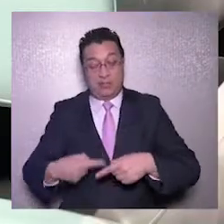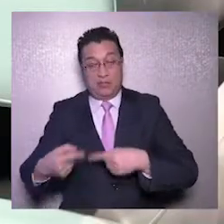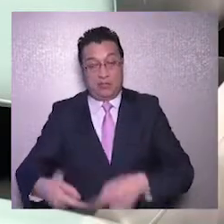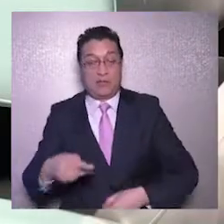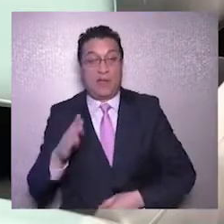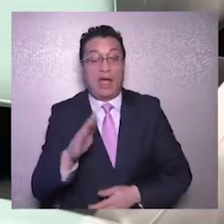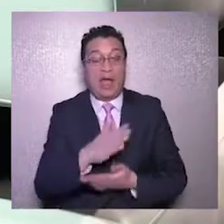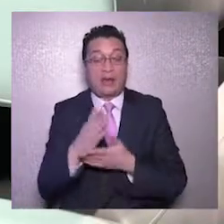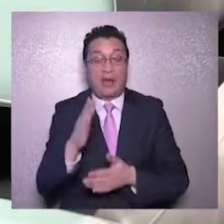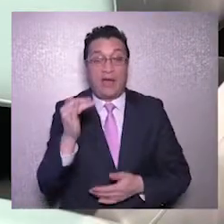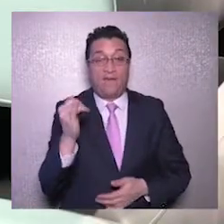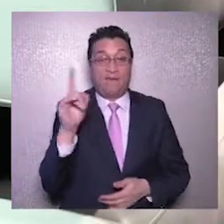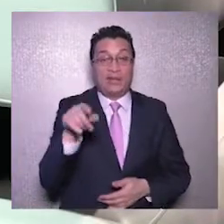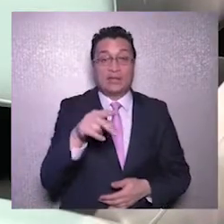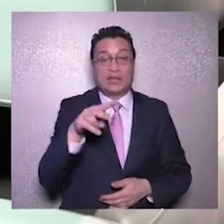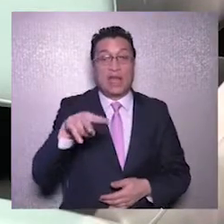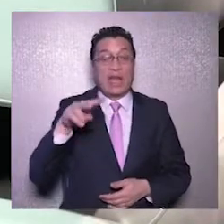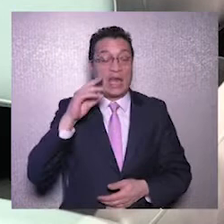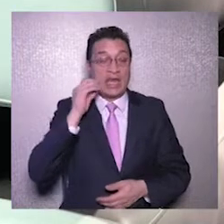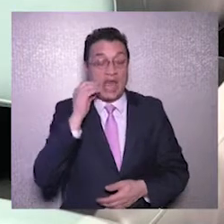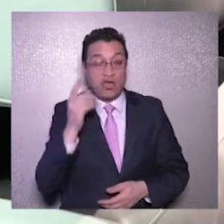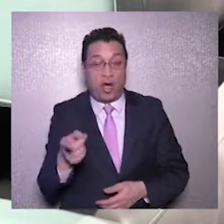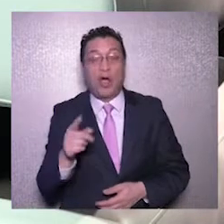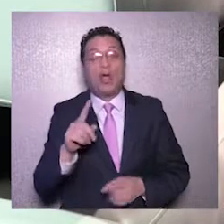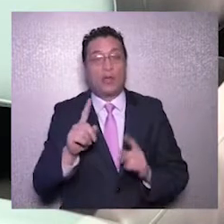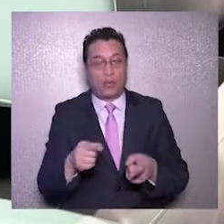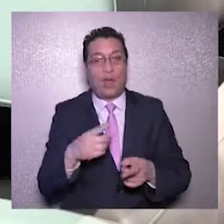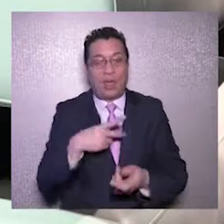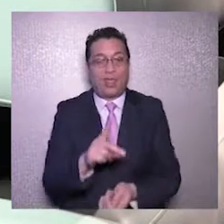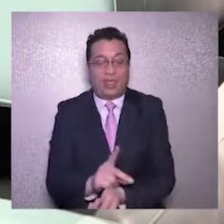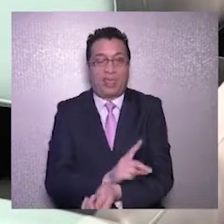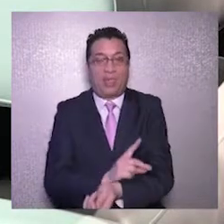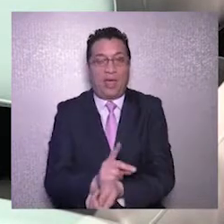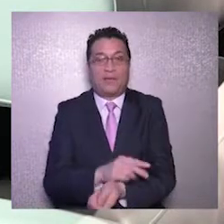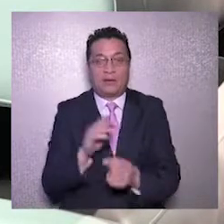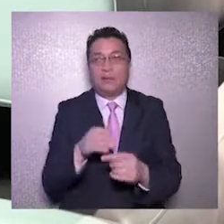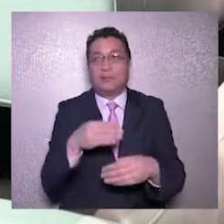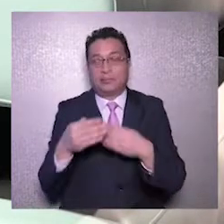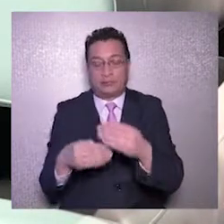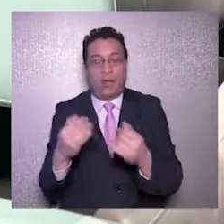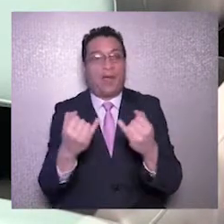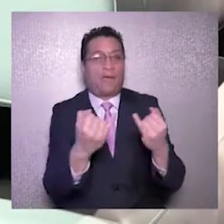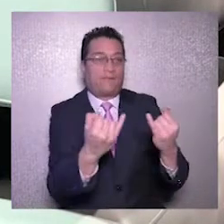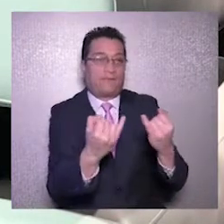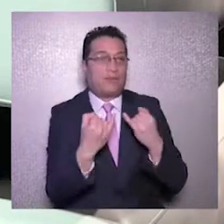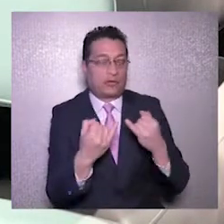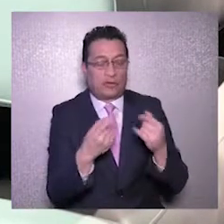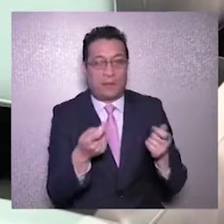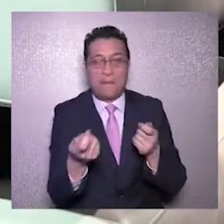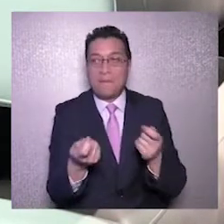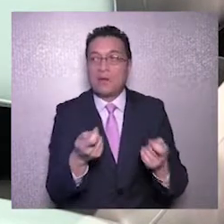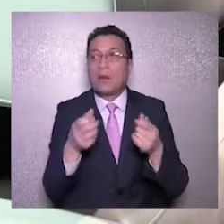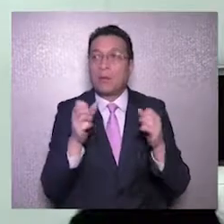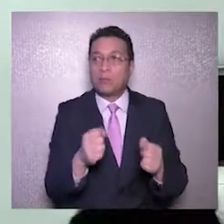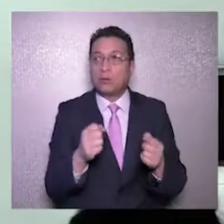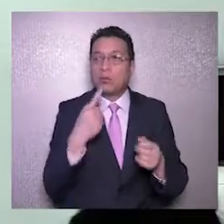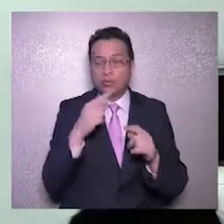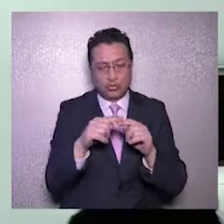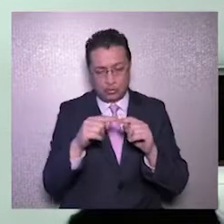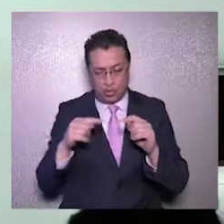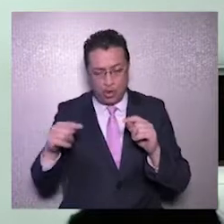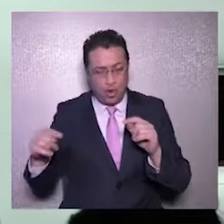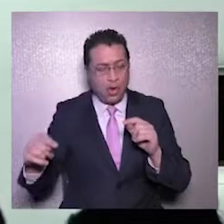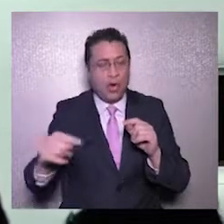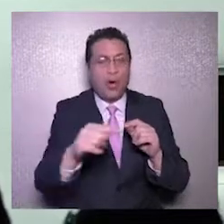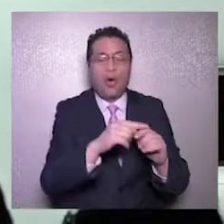bisnietos van a ser diabéticos. Y volvemos al manejo de las bases de datos. Entonces, ¿cómo no poder tener sistemas